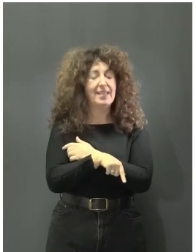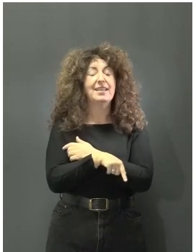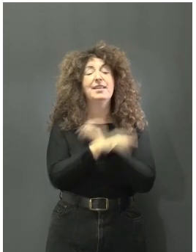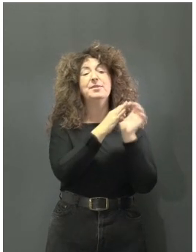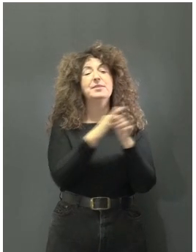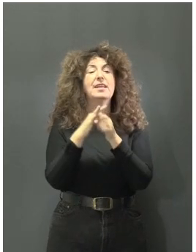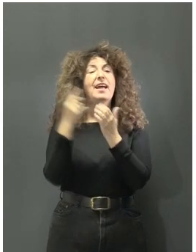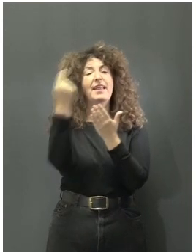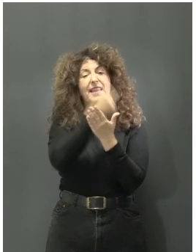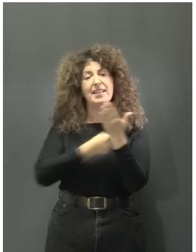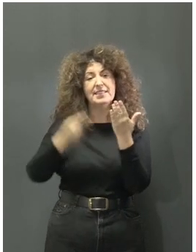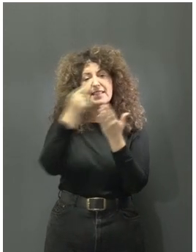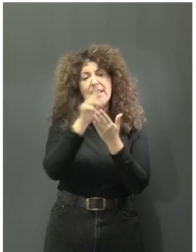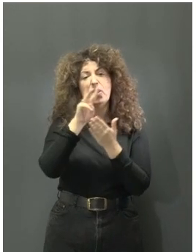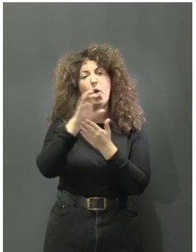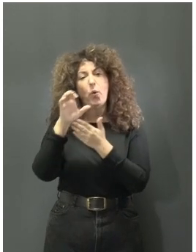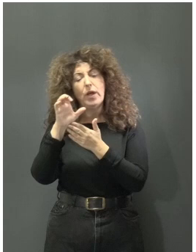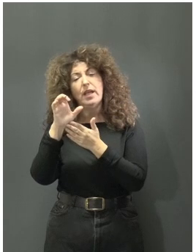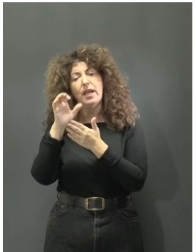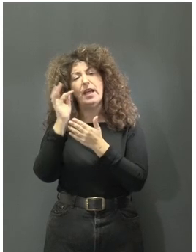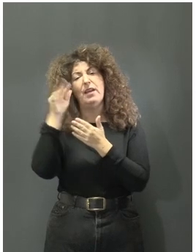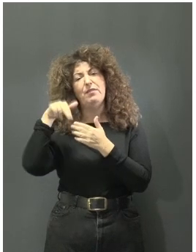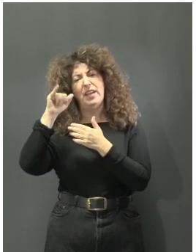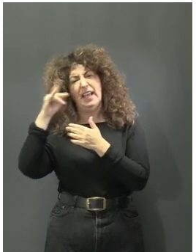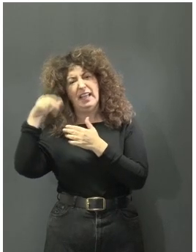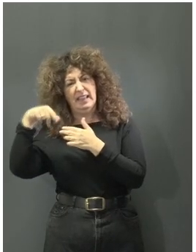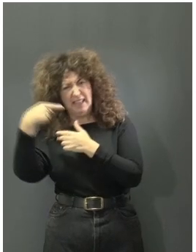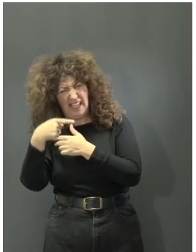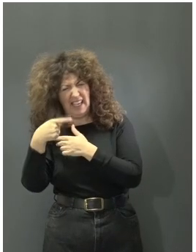diseño wayfinding y con otros